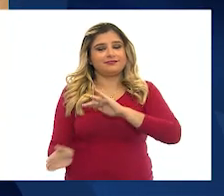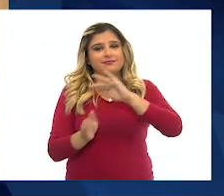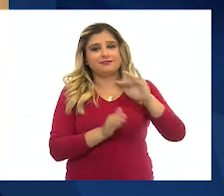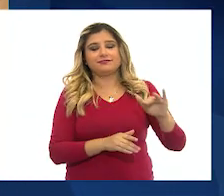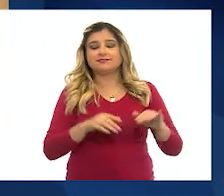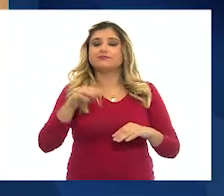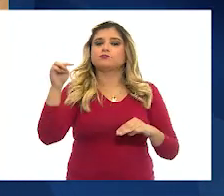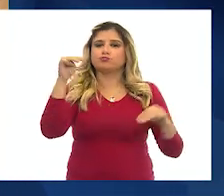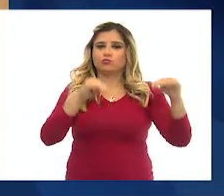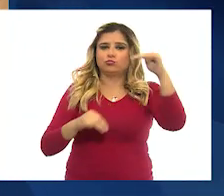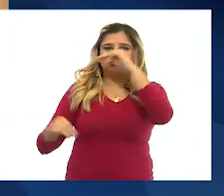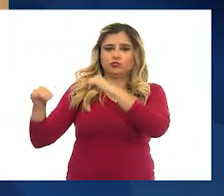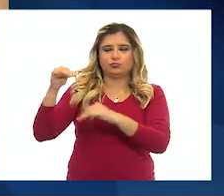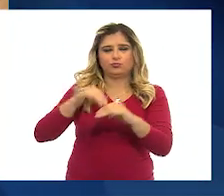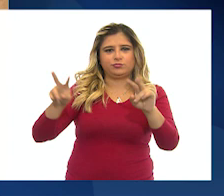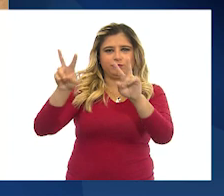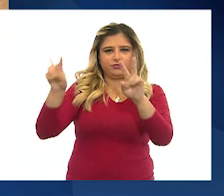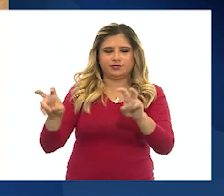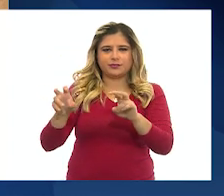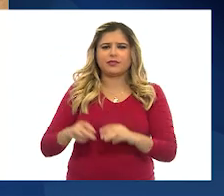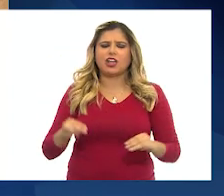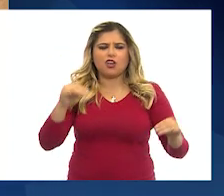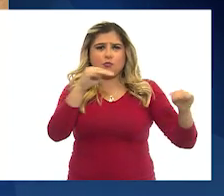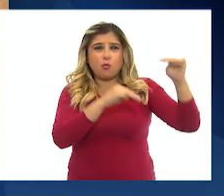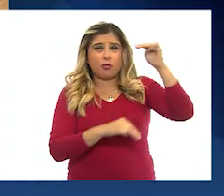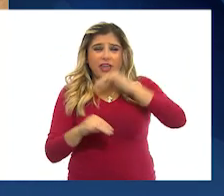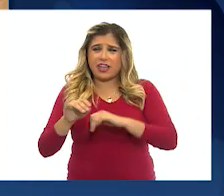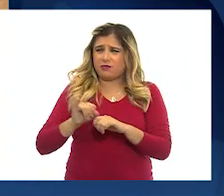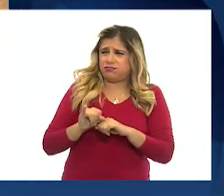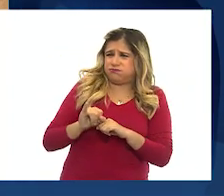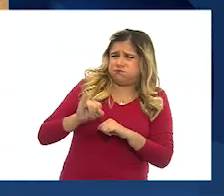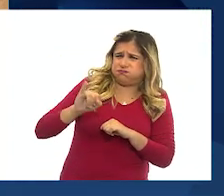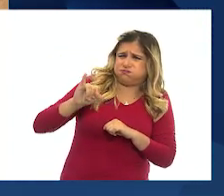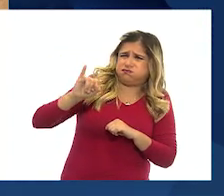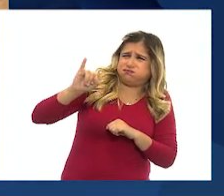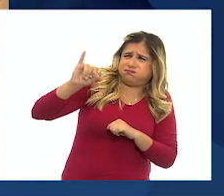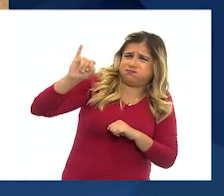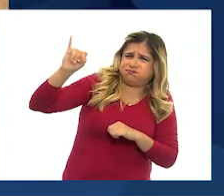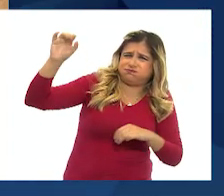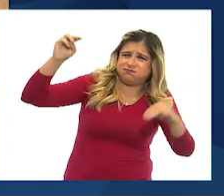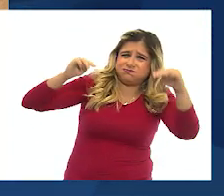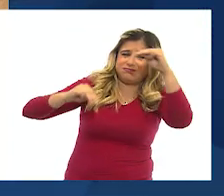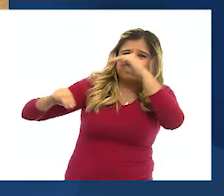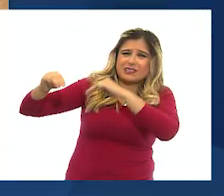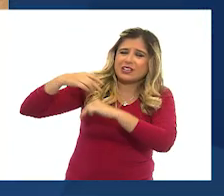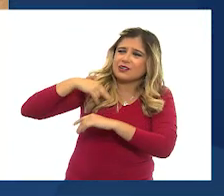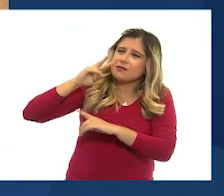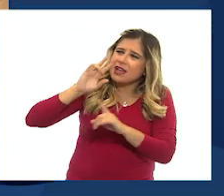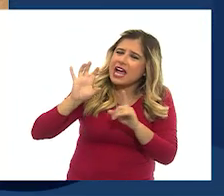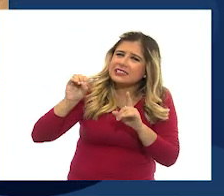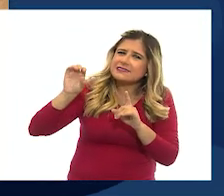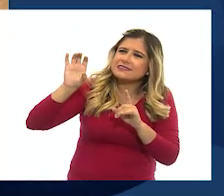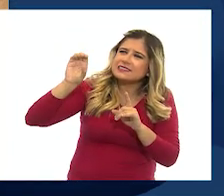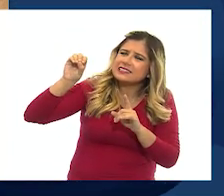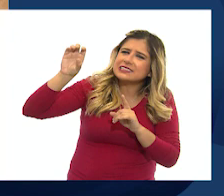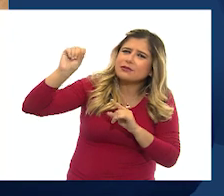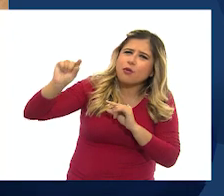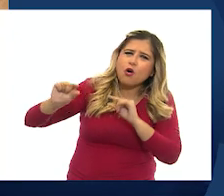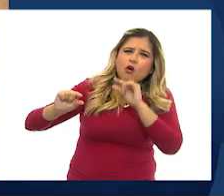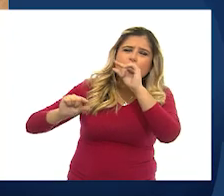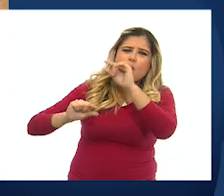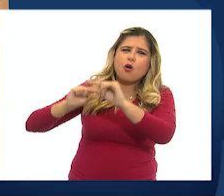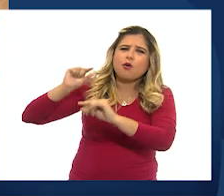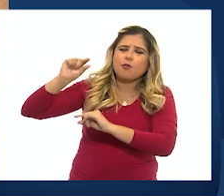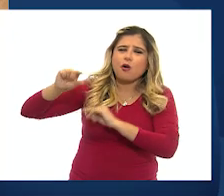montaña. La montaña tiene 1000 metros de altura. He decidido comérmela poco a poco. Es una montaña como todas